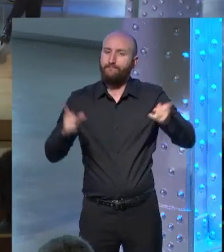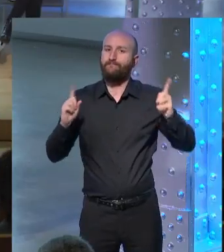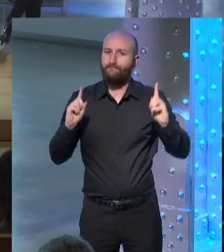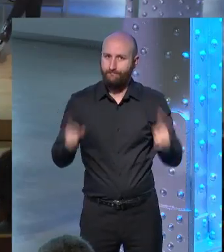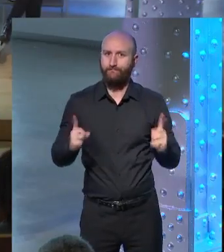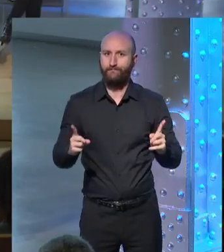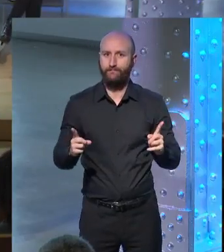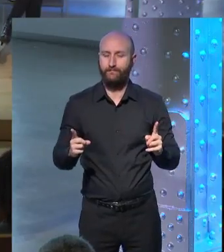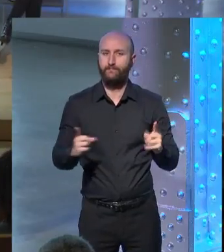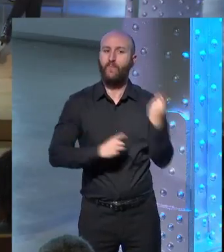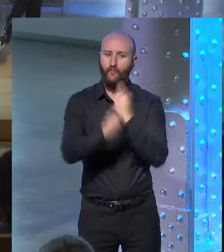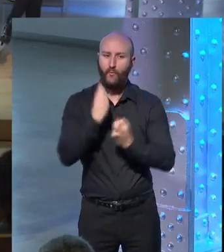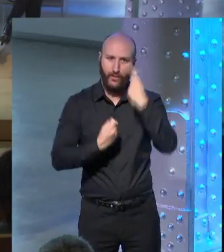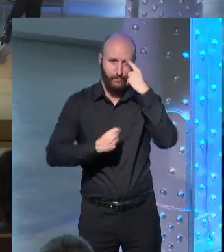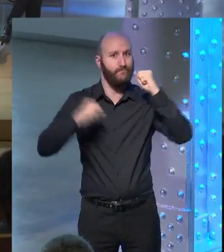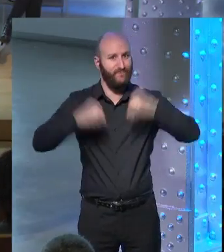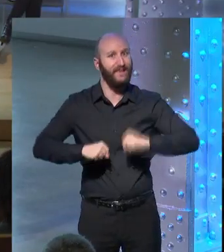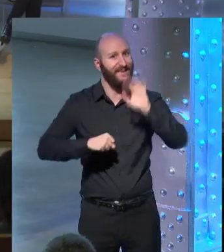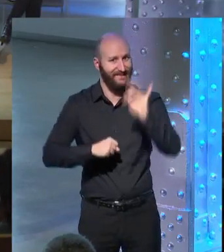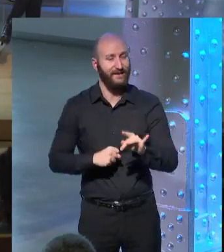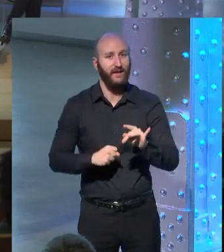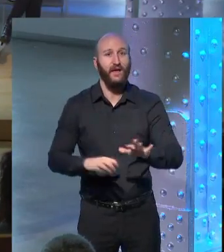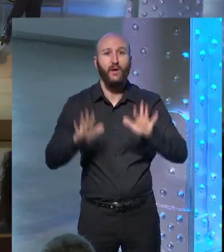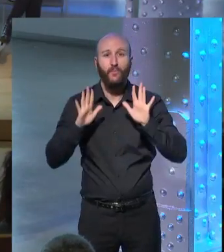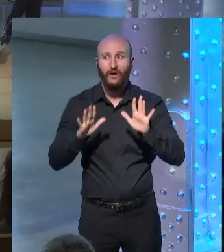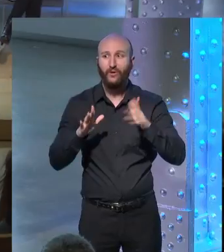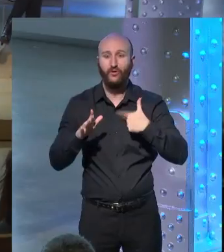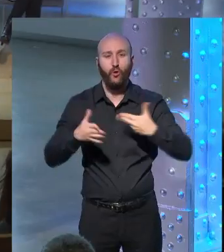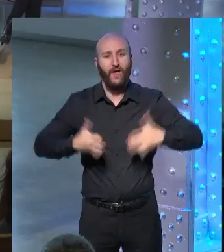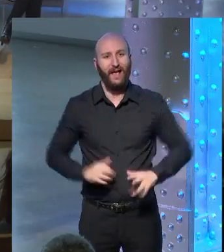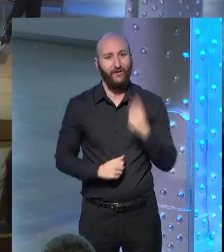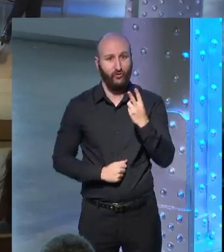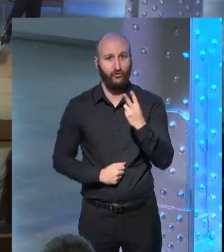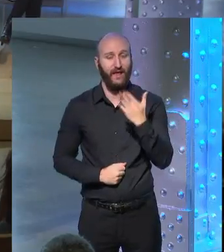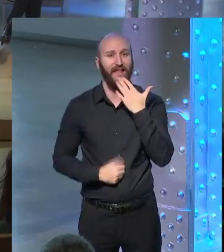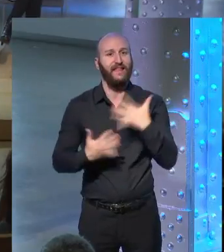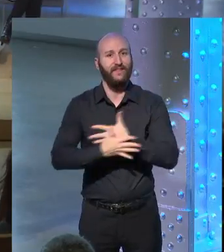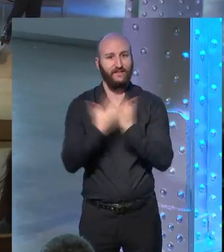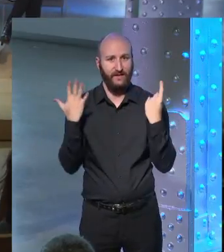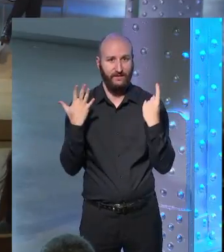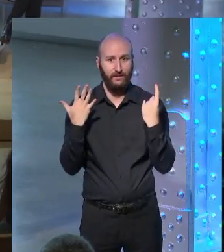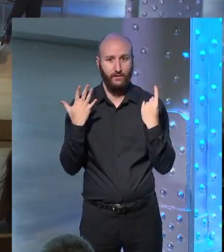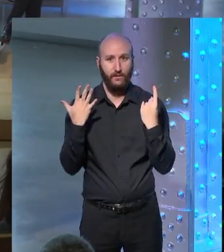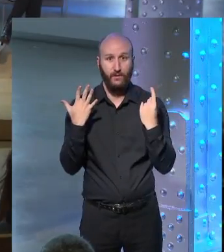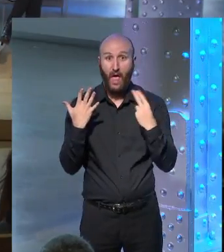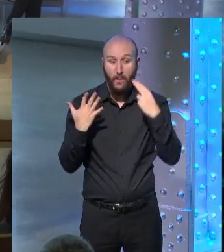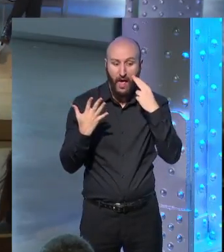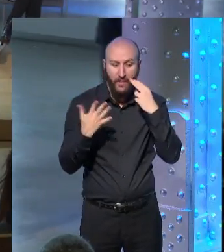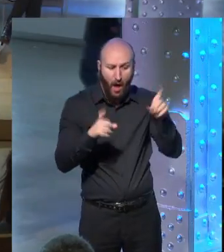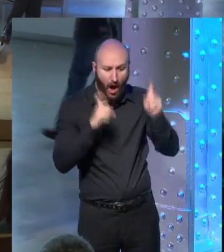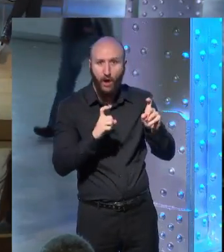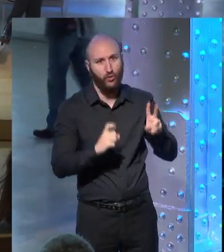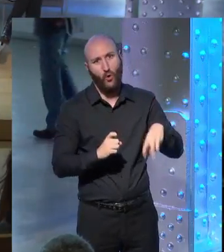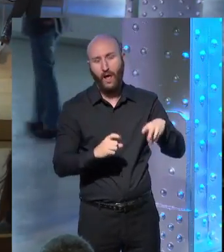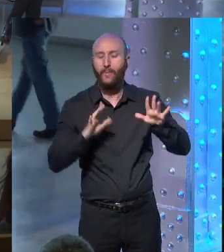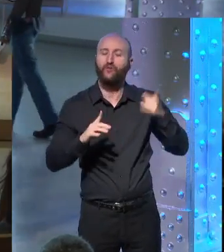mucho conocimiento y mucha información, ¿no? Pero yo, por ejemplo, yo tengo 2 hijas adolescentes de 16 años y en la vida les hablo de miedo. Ahora sí que les